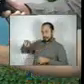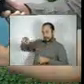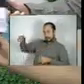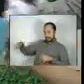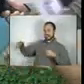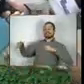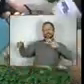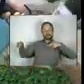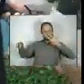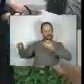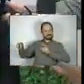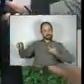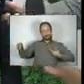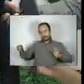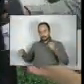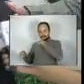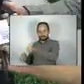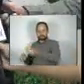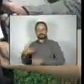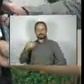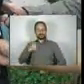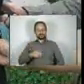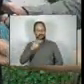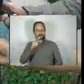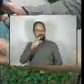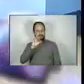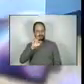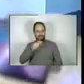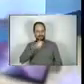Constitución. Este es un informe de Marcela Rivera.